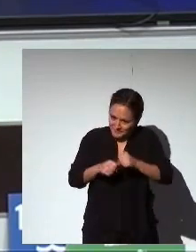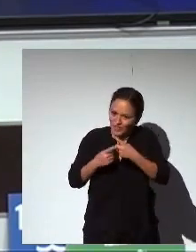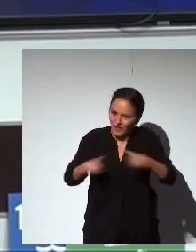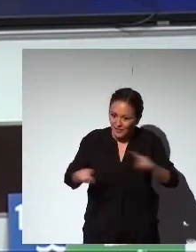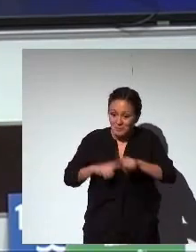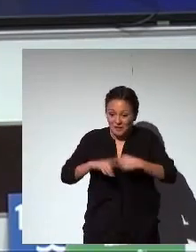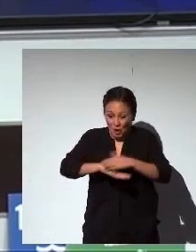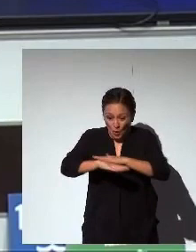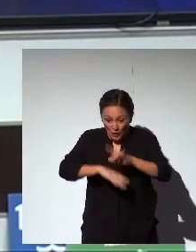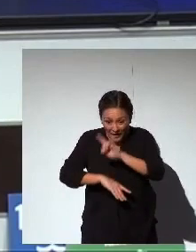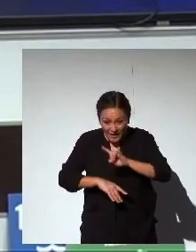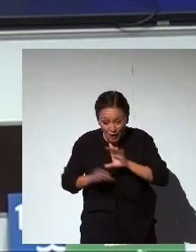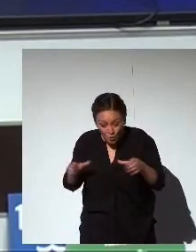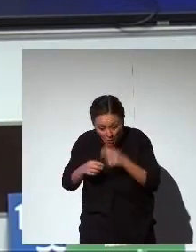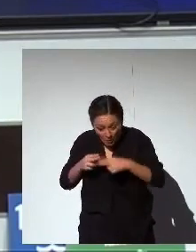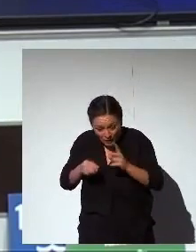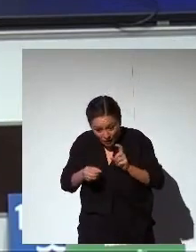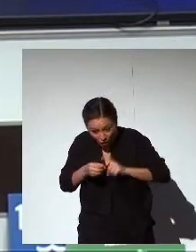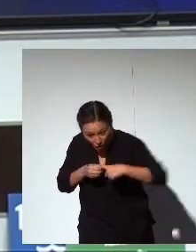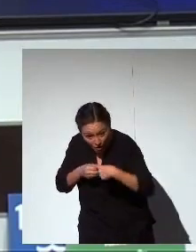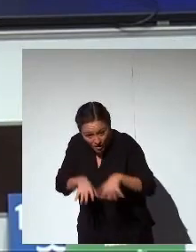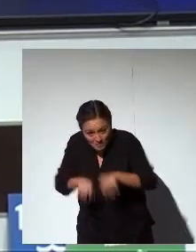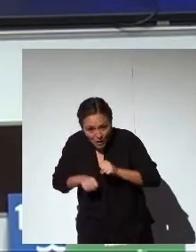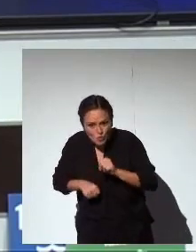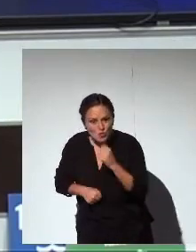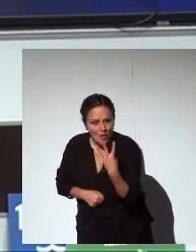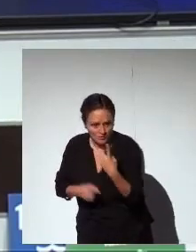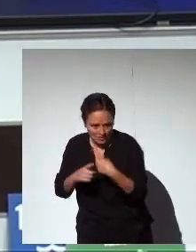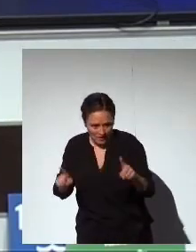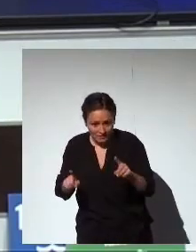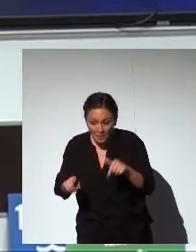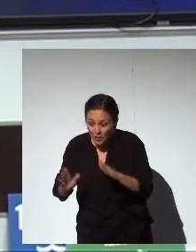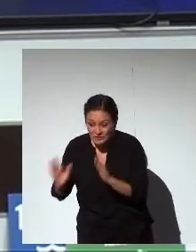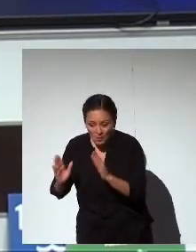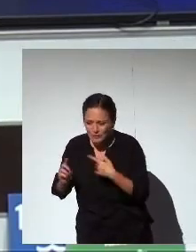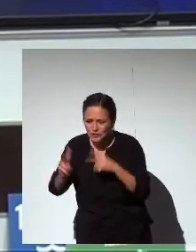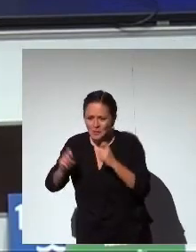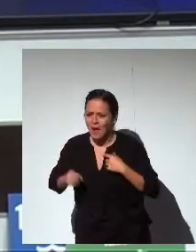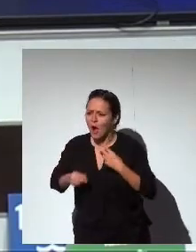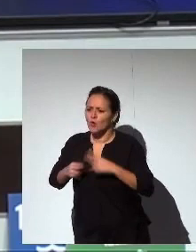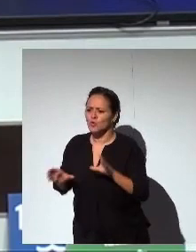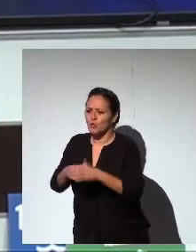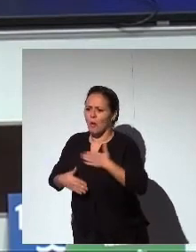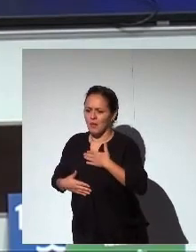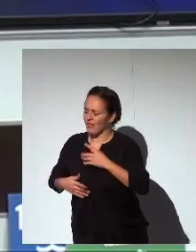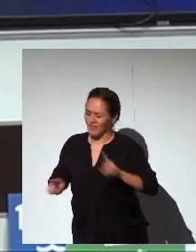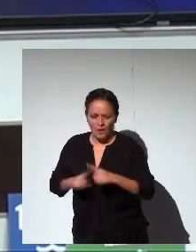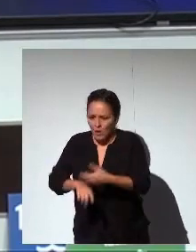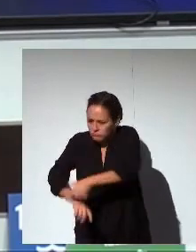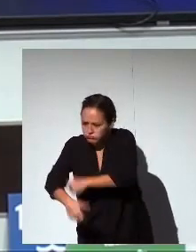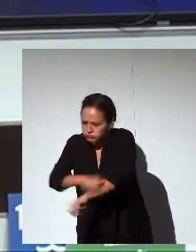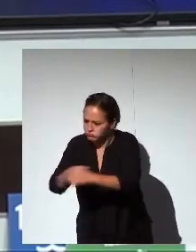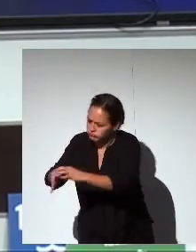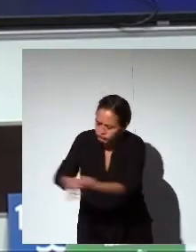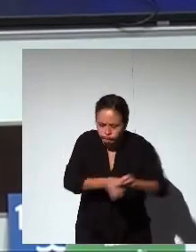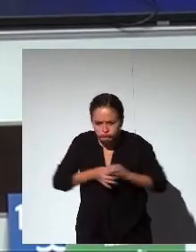partidos, pues les puedo asegurar, y se lo digo muy sinceramente, que en aquel momento nos dejamos de siglas políticas y nos pusimos todos y todas a trabajar.